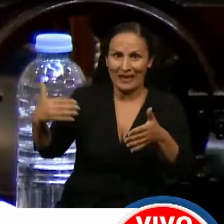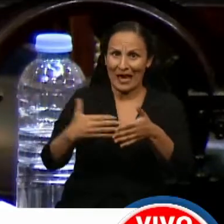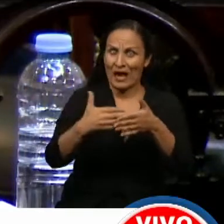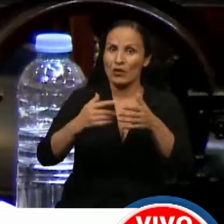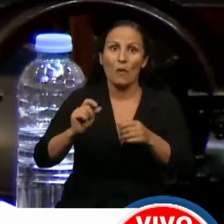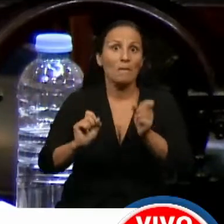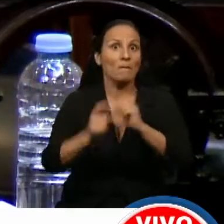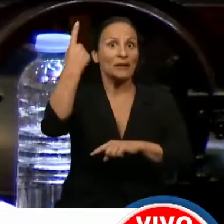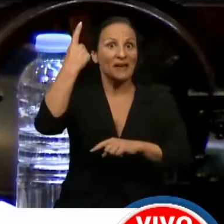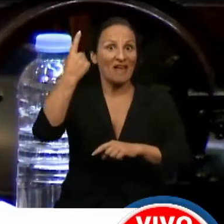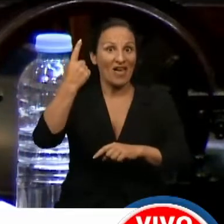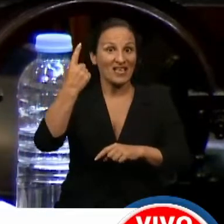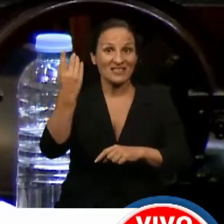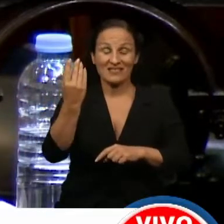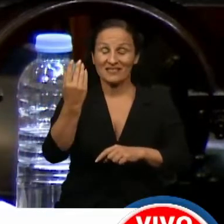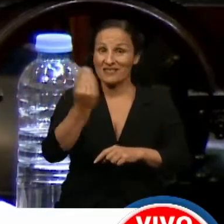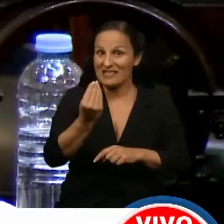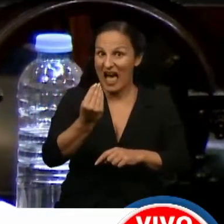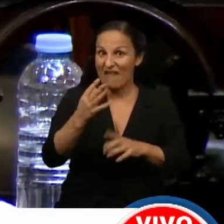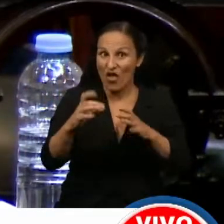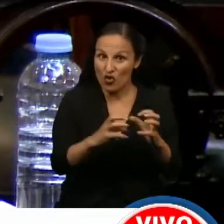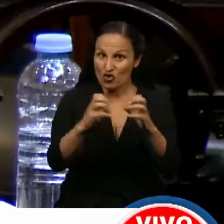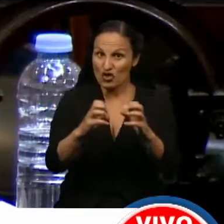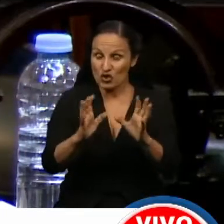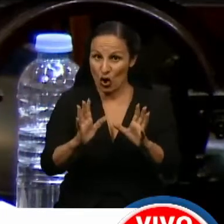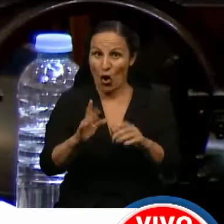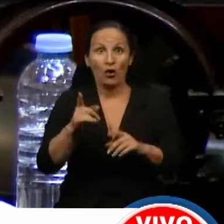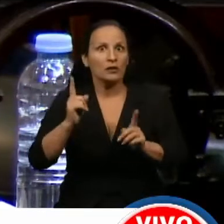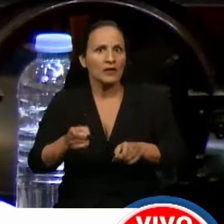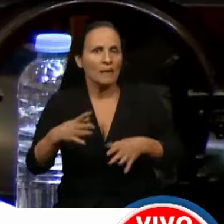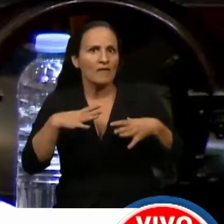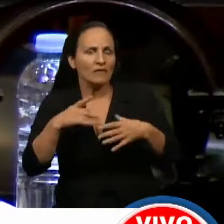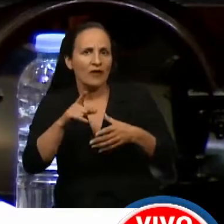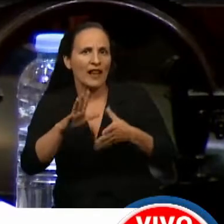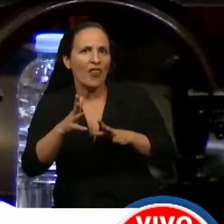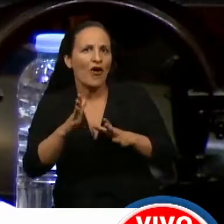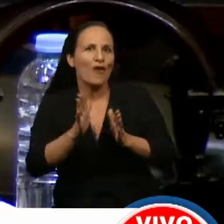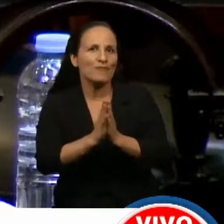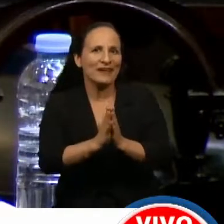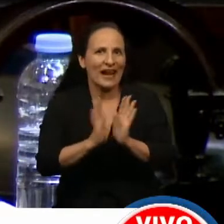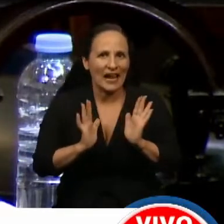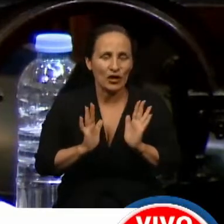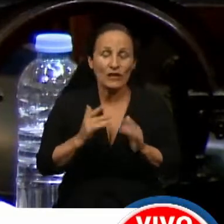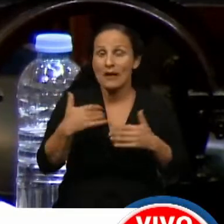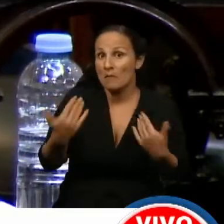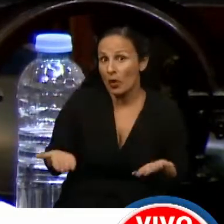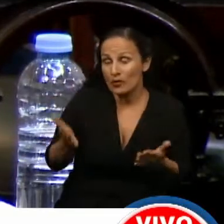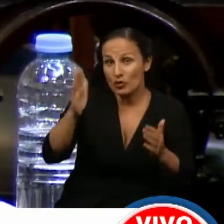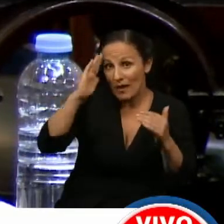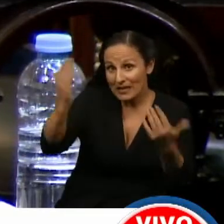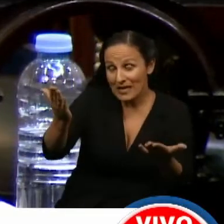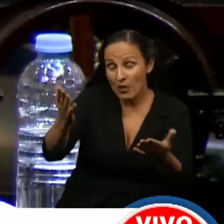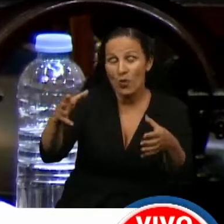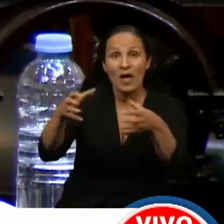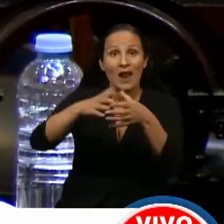está sesionando un día sábado, que además es un feriado religioso, así que aprovecho para saludar a la